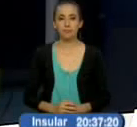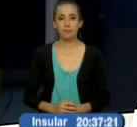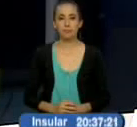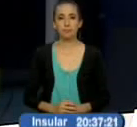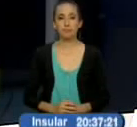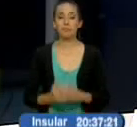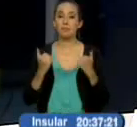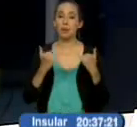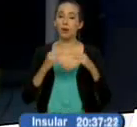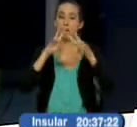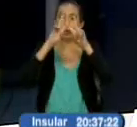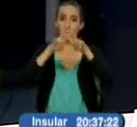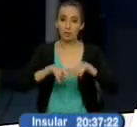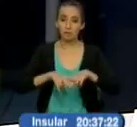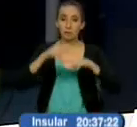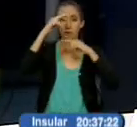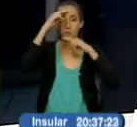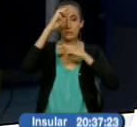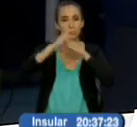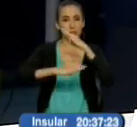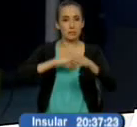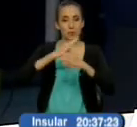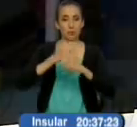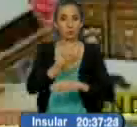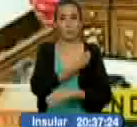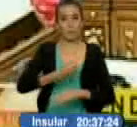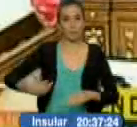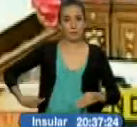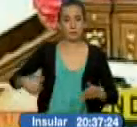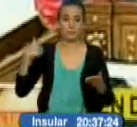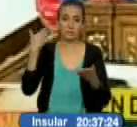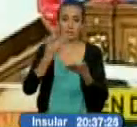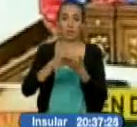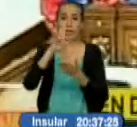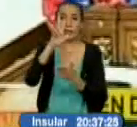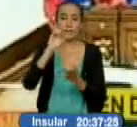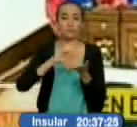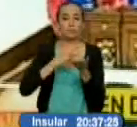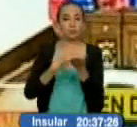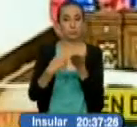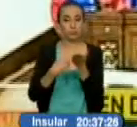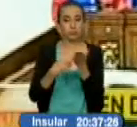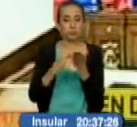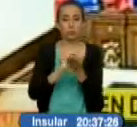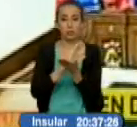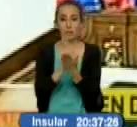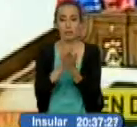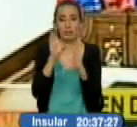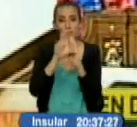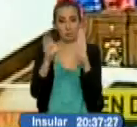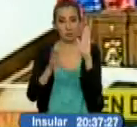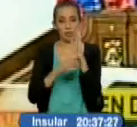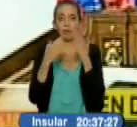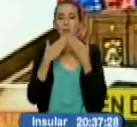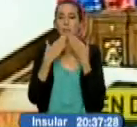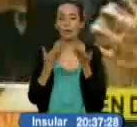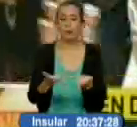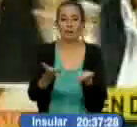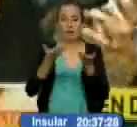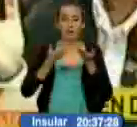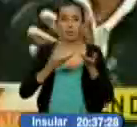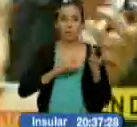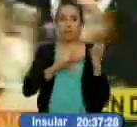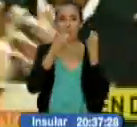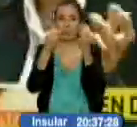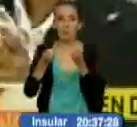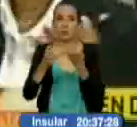Ahora revisamos las noticias del mundo. El presidente Nicolás Maduro acudió a la tercera reunión de la Asamblea Nacional Constituyente para poner su cargo a